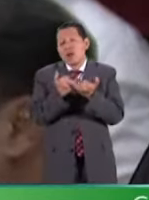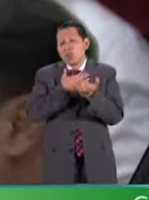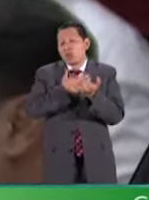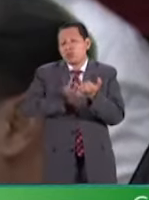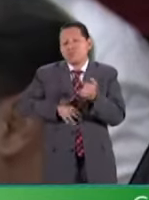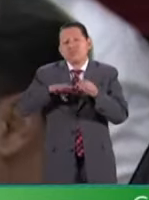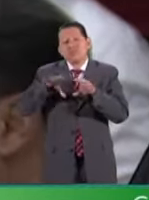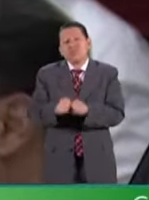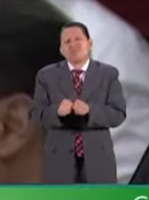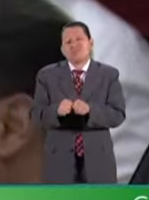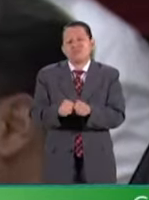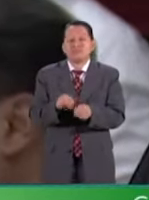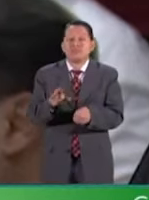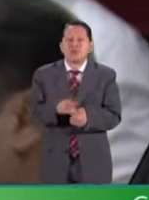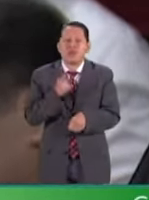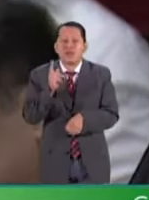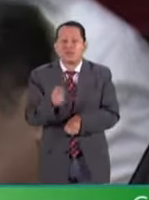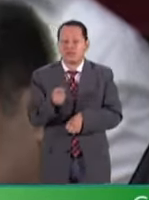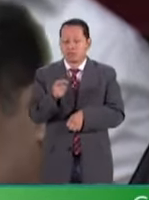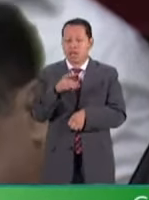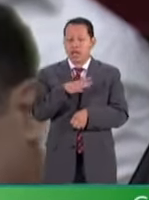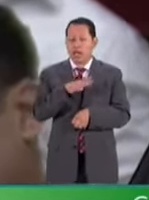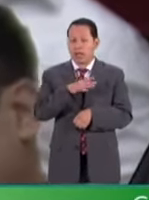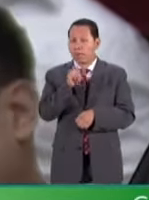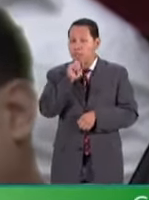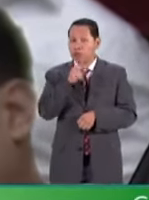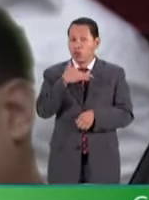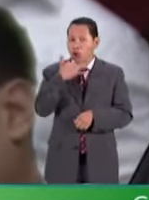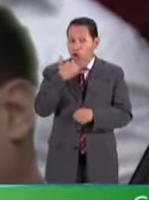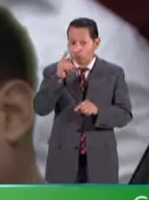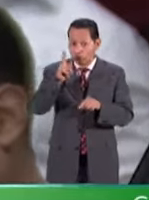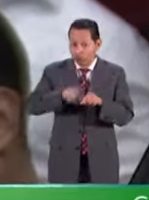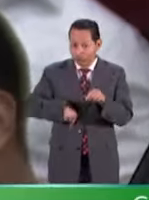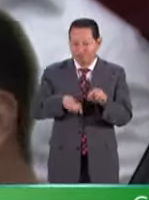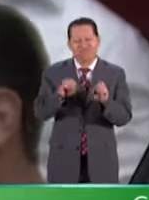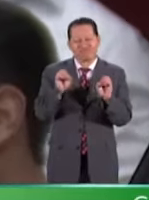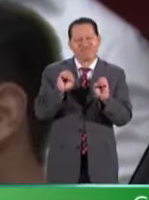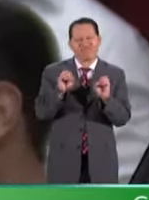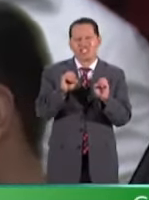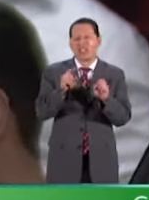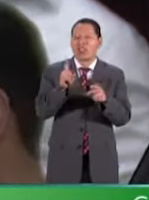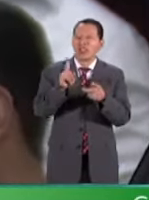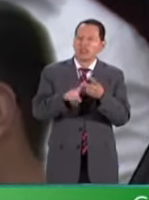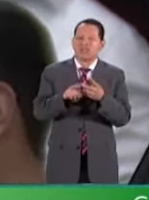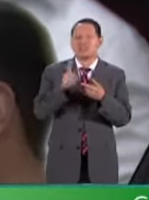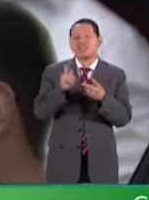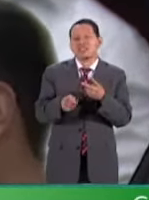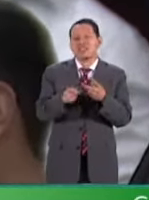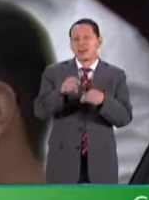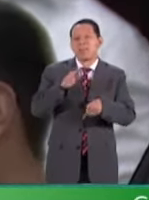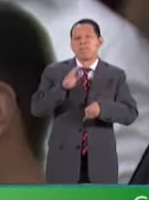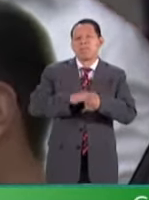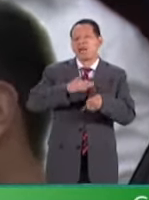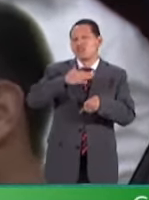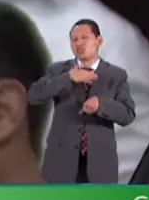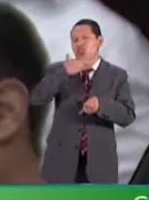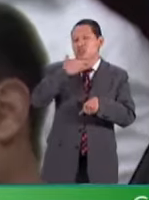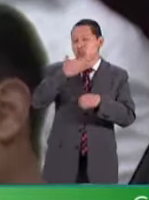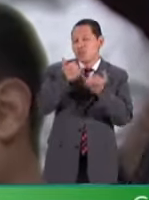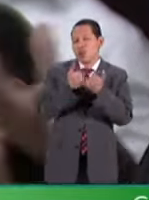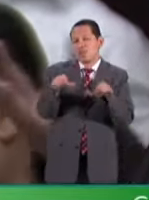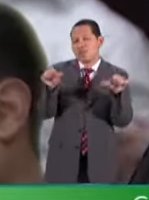justicia Porque no solo no se eliminará la corrupción sino que se incrementará junto con la permanencia de la